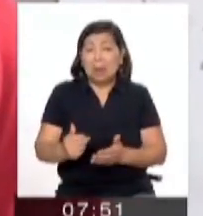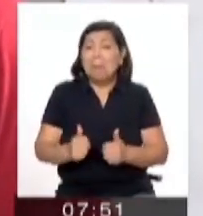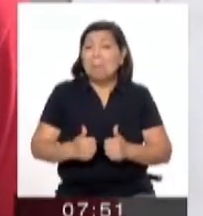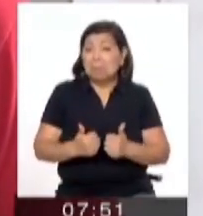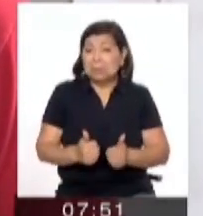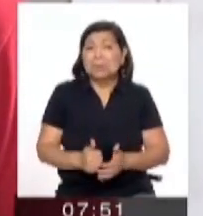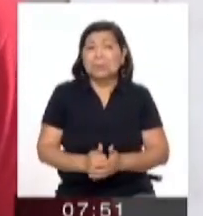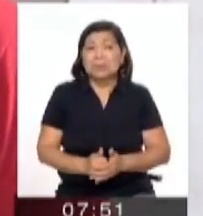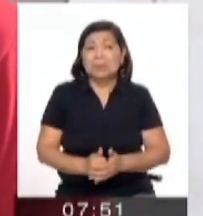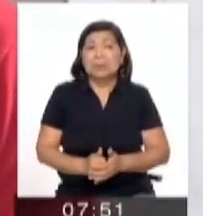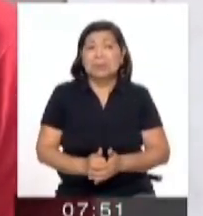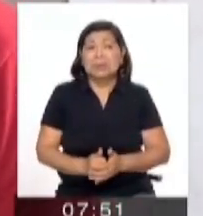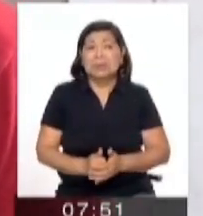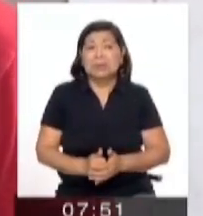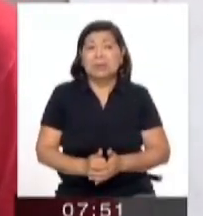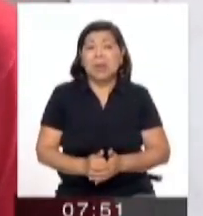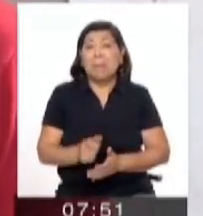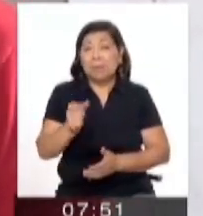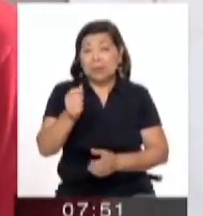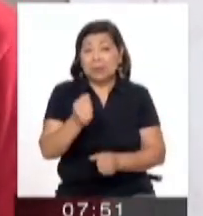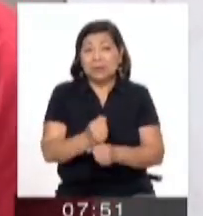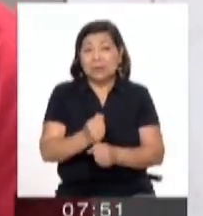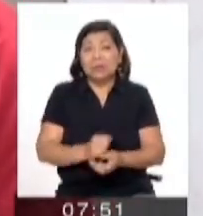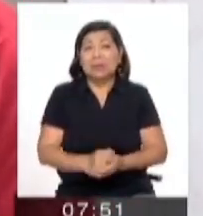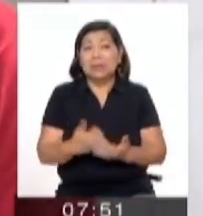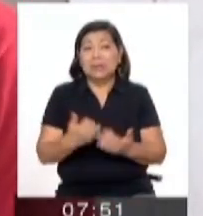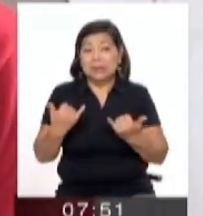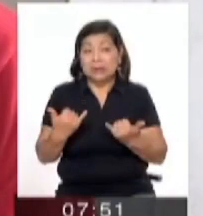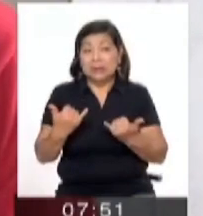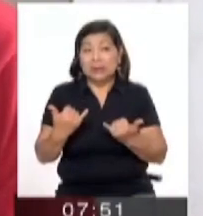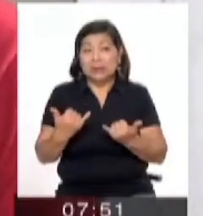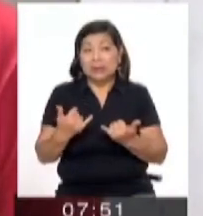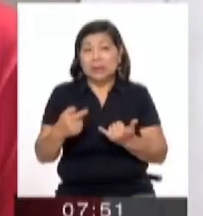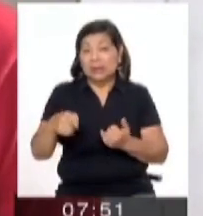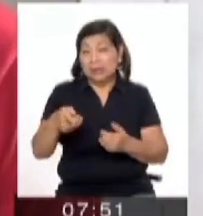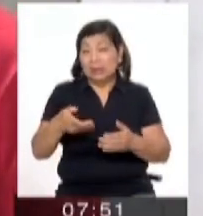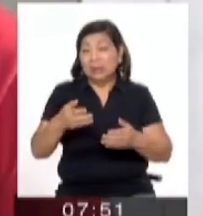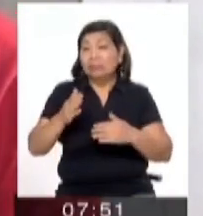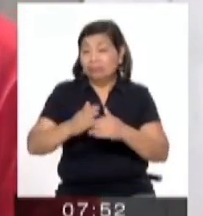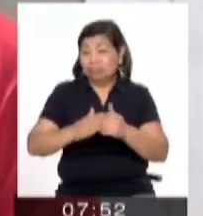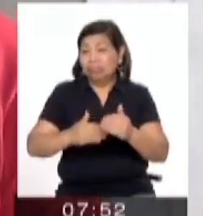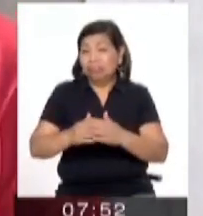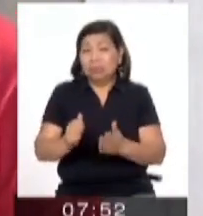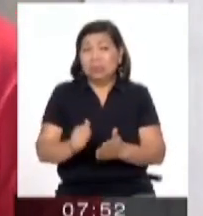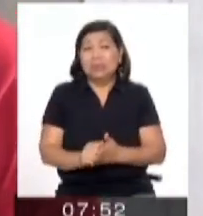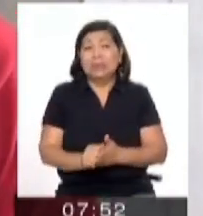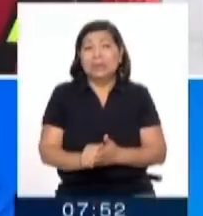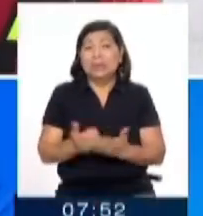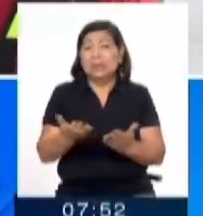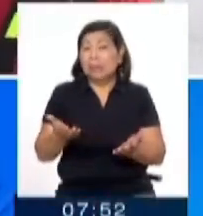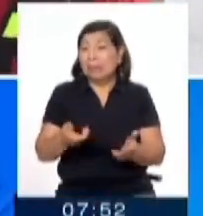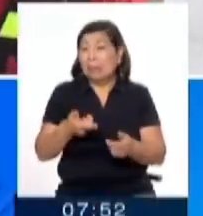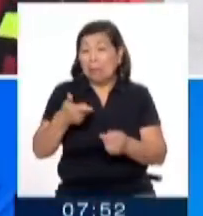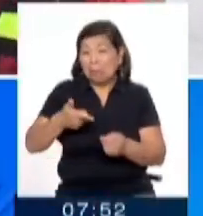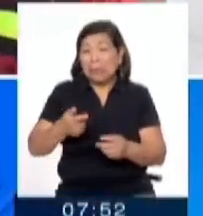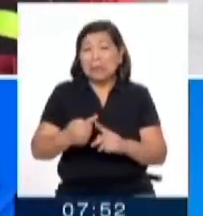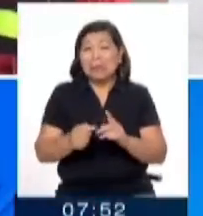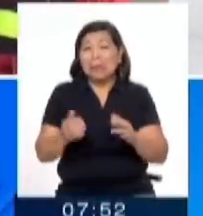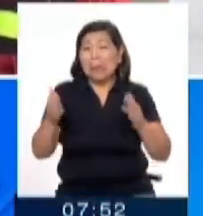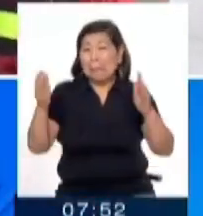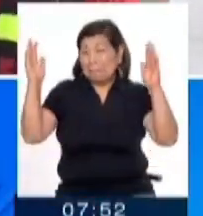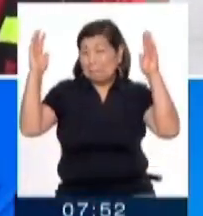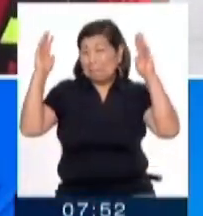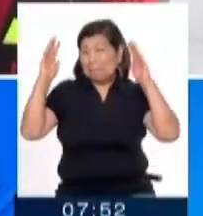vida al trabajador de esta obra de construcción, de demolición en este caso, que quedó